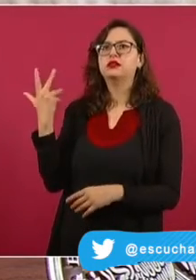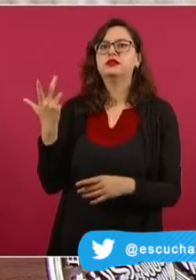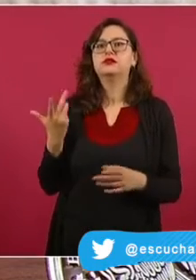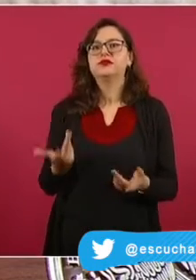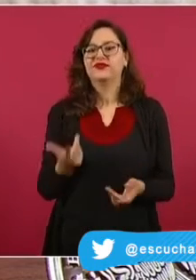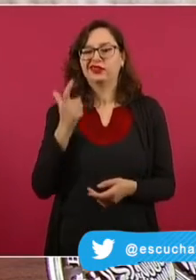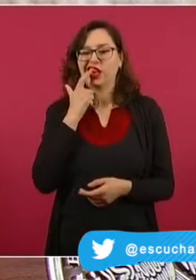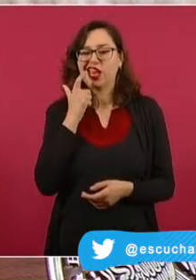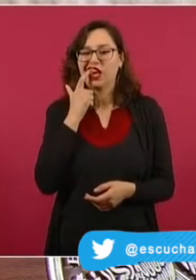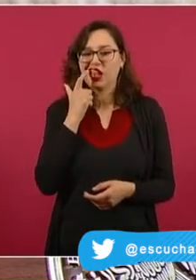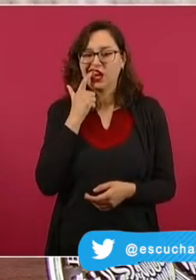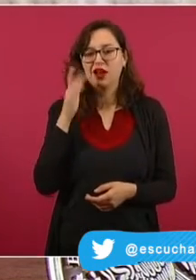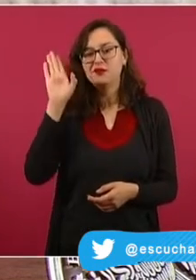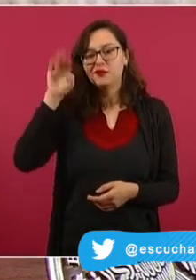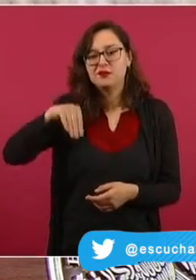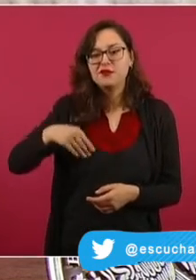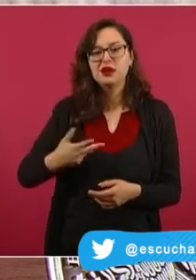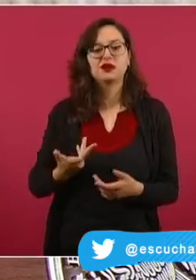permitirá la impunidad.